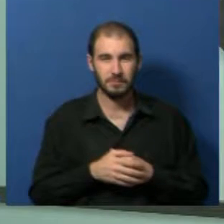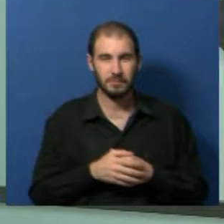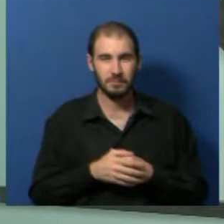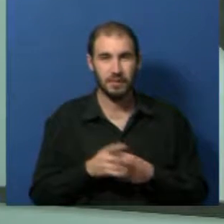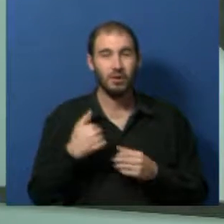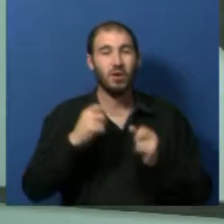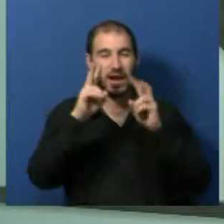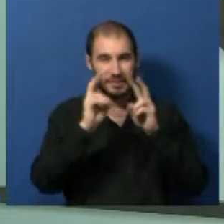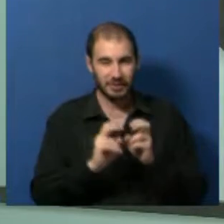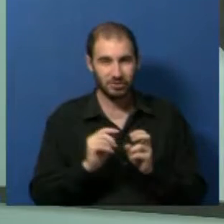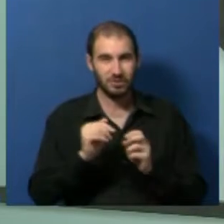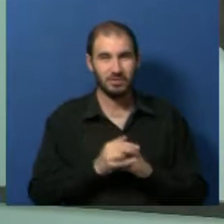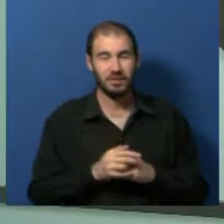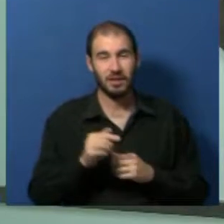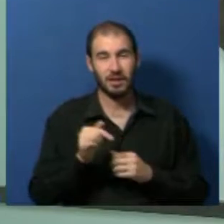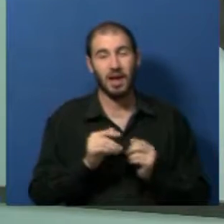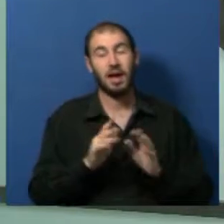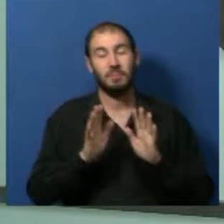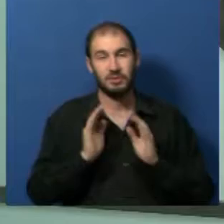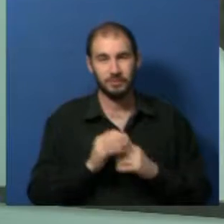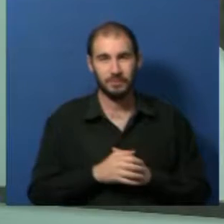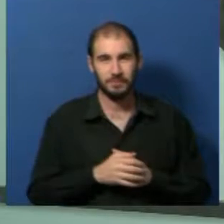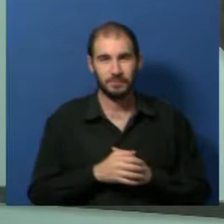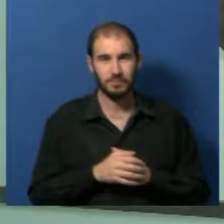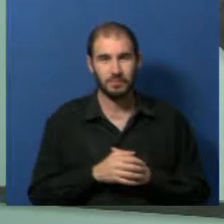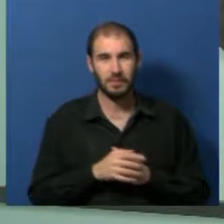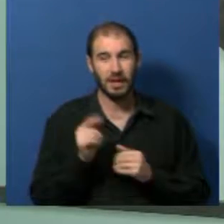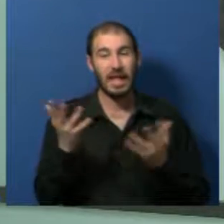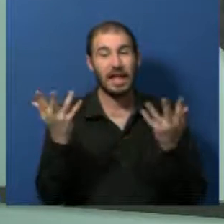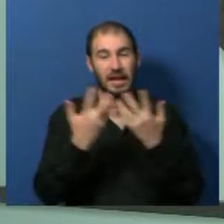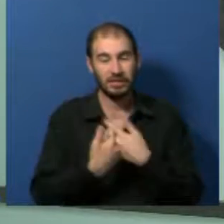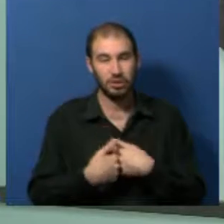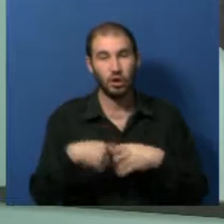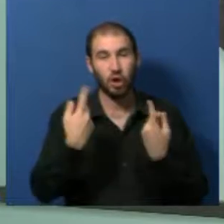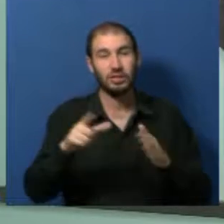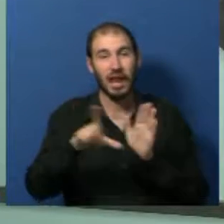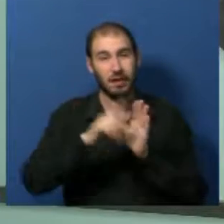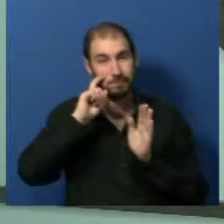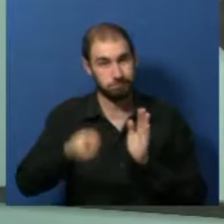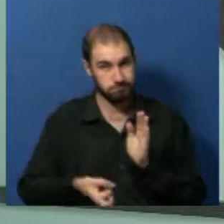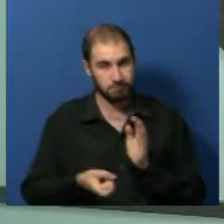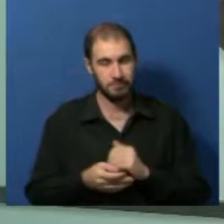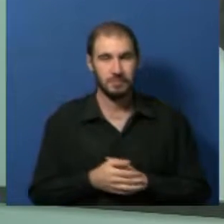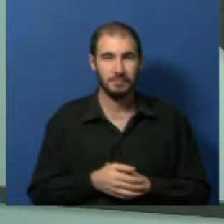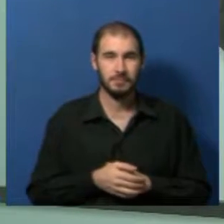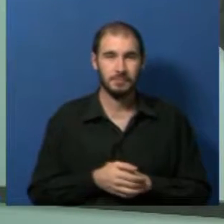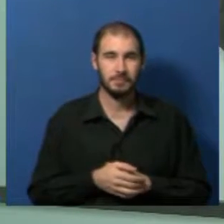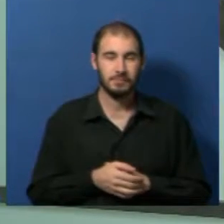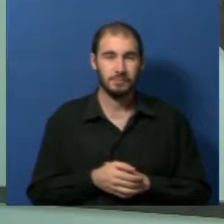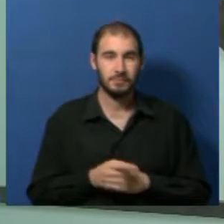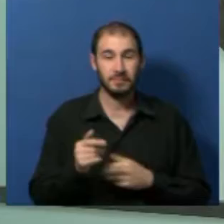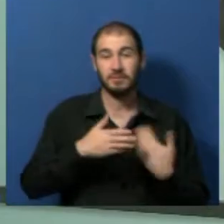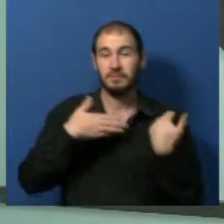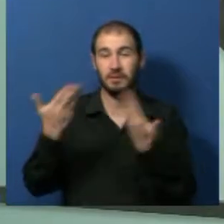tenemos una investigación que posiblemente haya sido, se la pueda vincular a un hecho delictivo, le